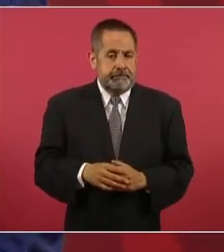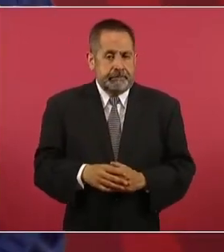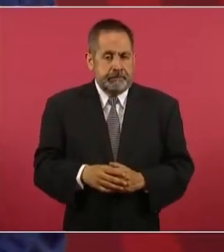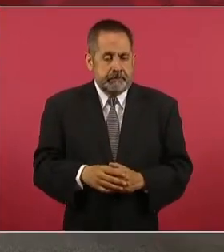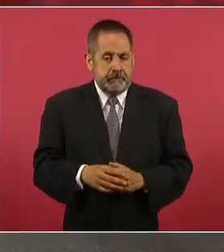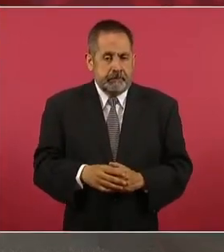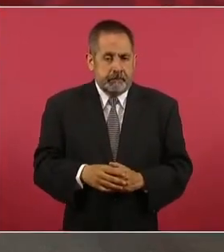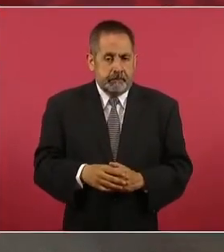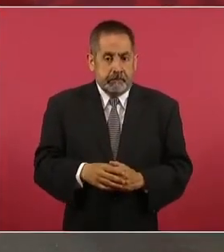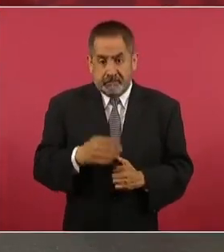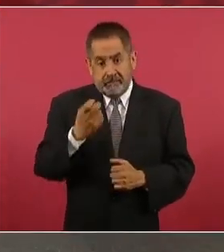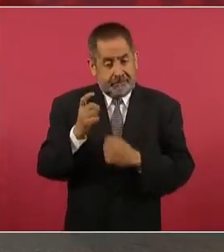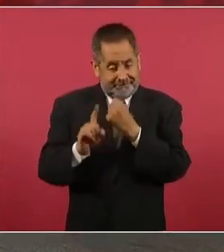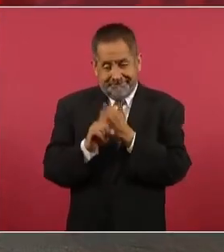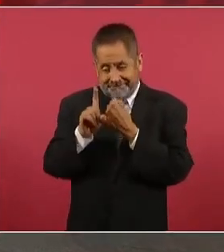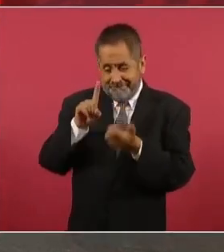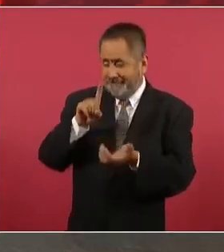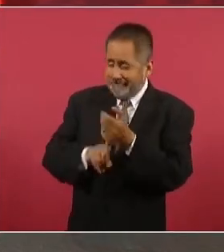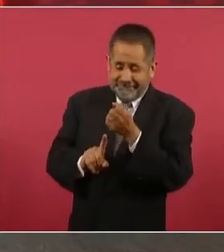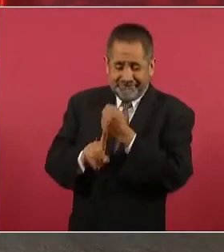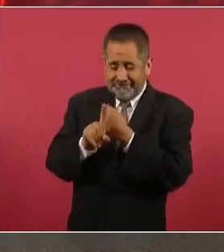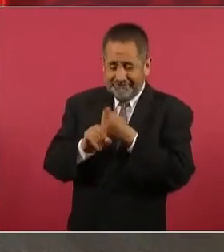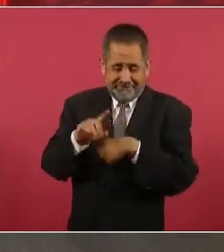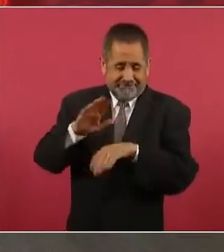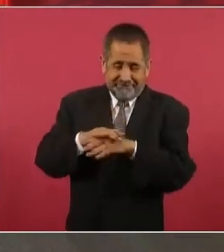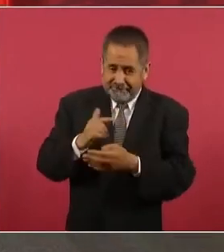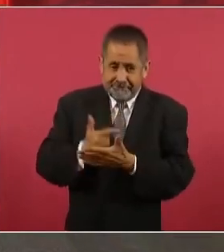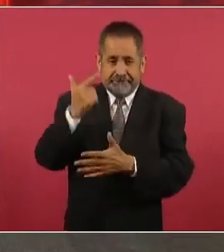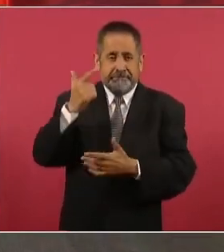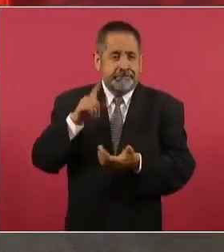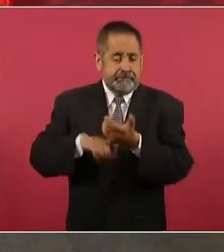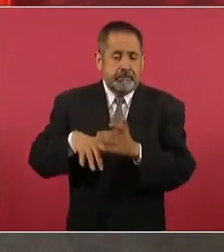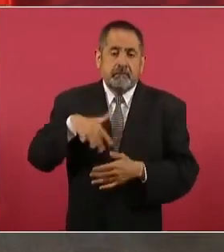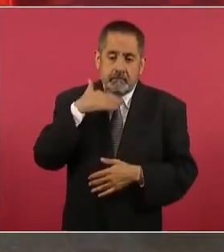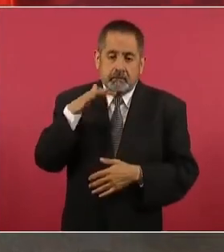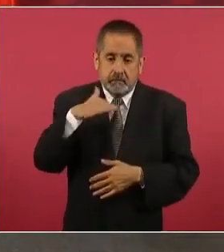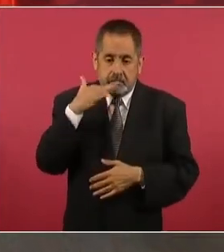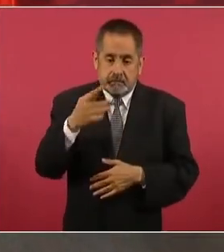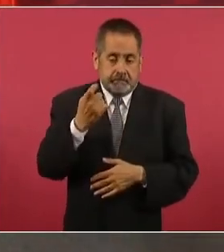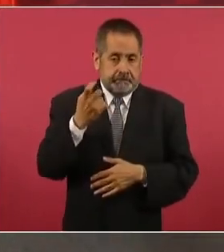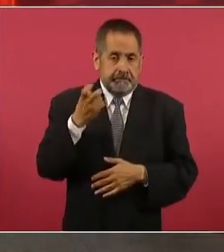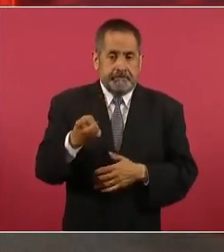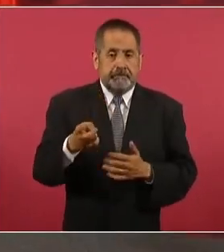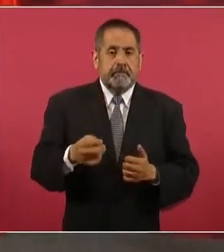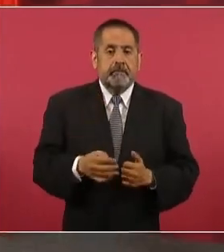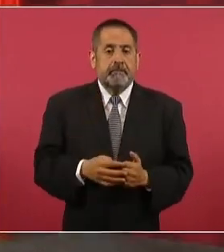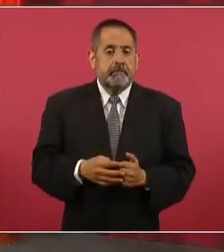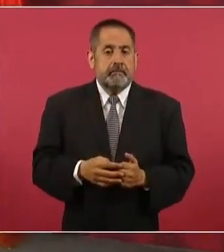Y era el principal problema de México.